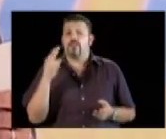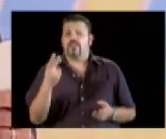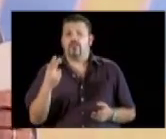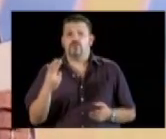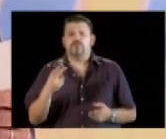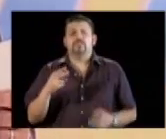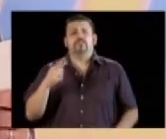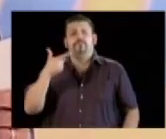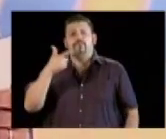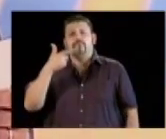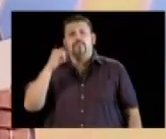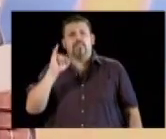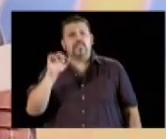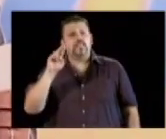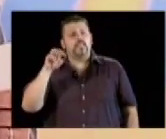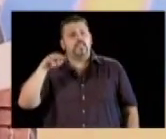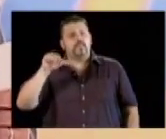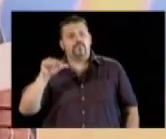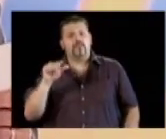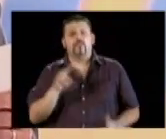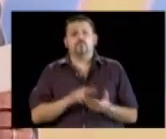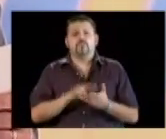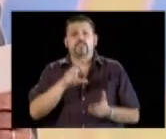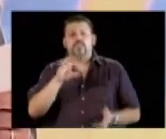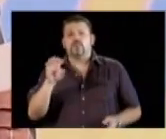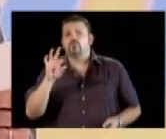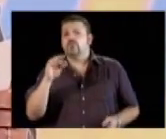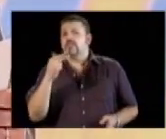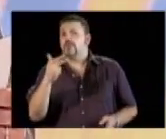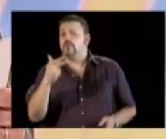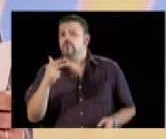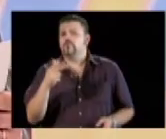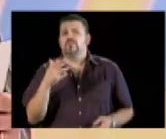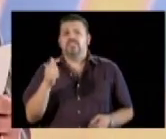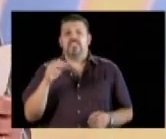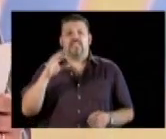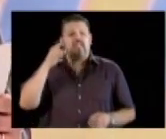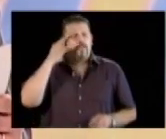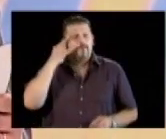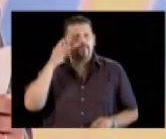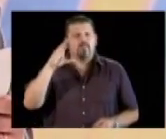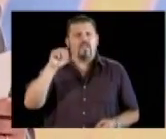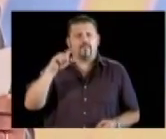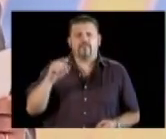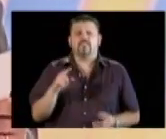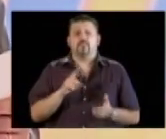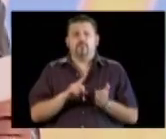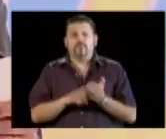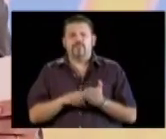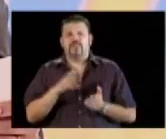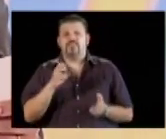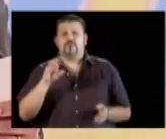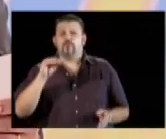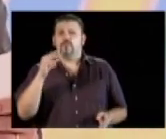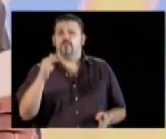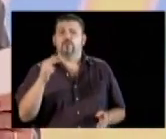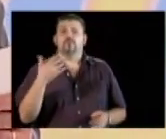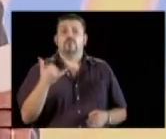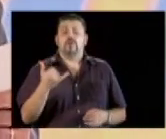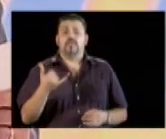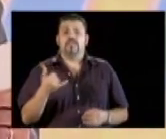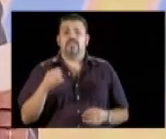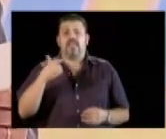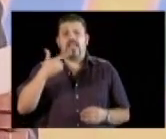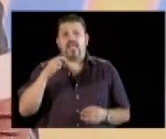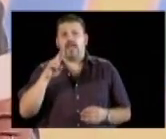Godínez, 2538. Dalín Hernández y Enio Cárdenas en Campeche, 2398. María del Carmen Aguilera Mendieta